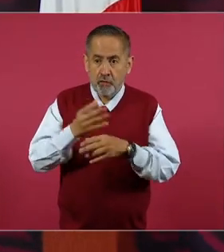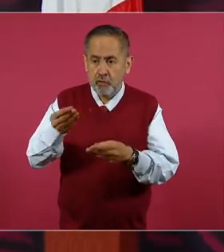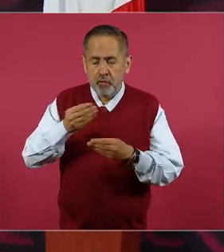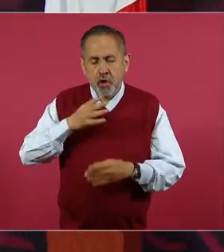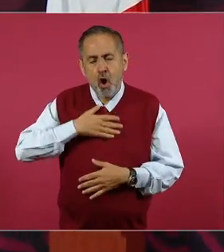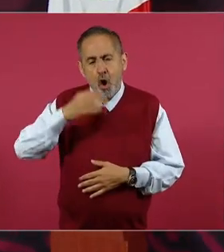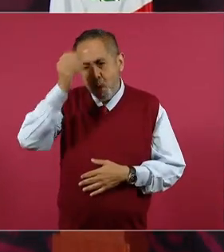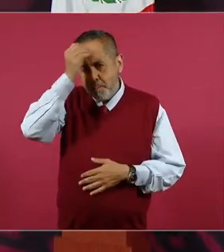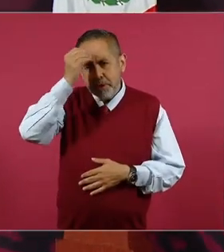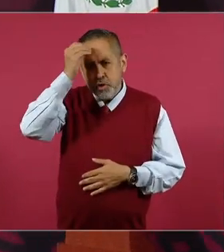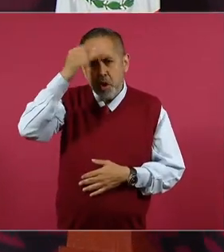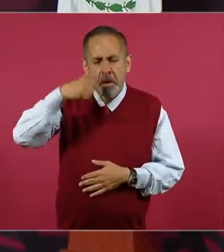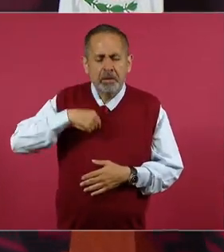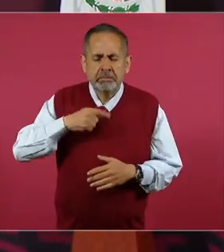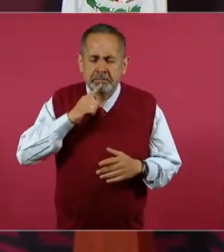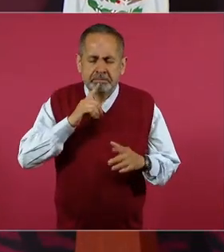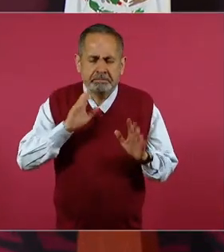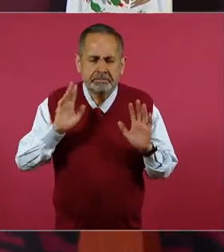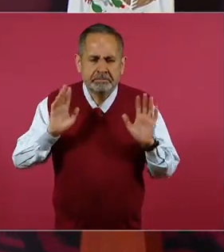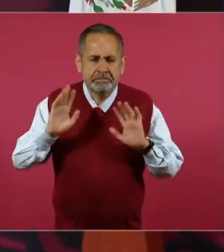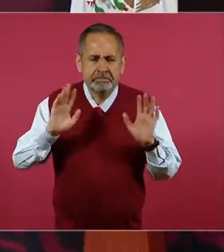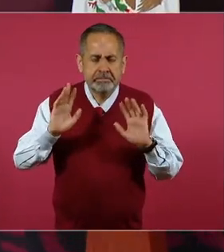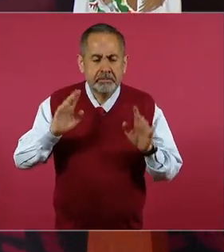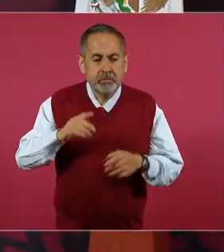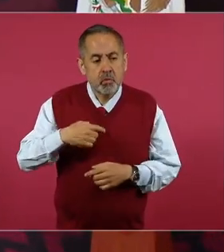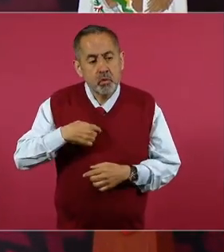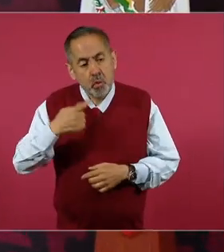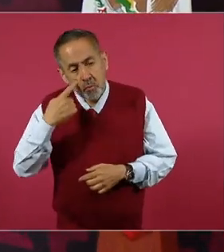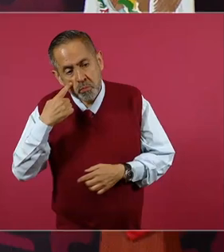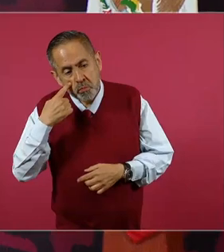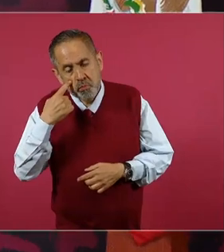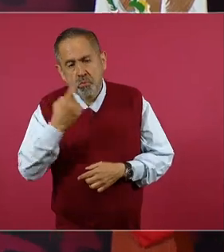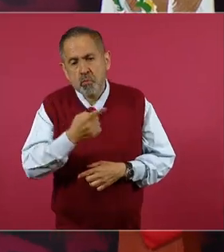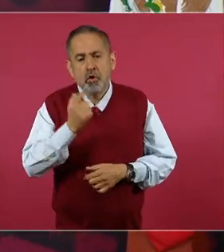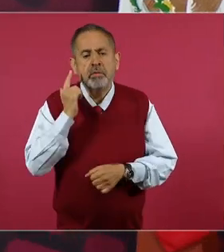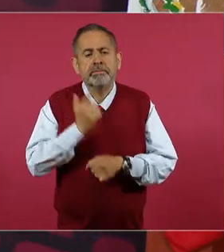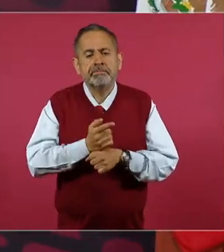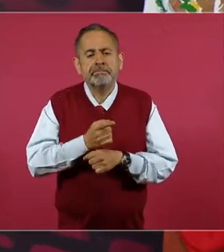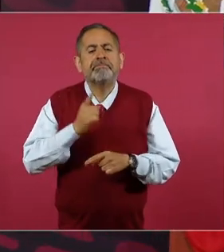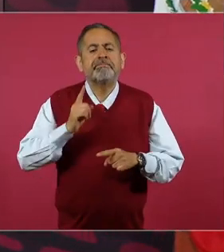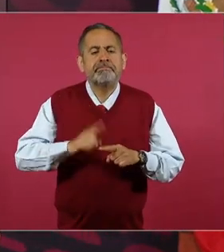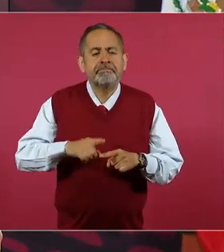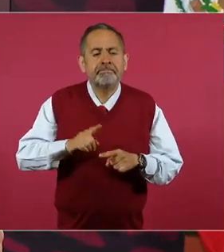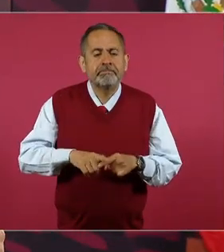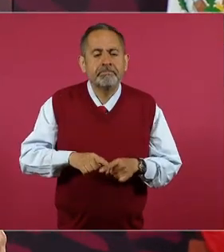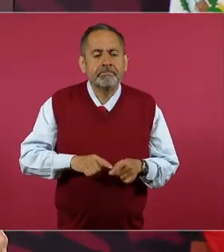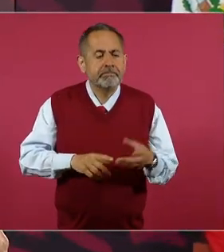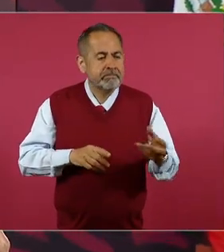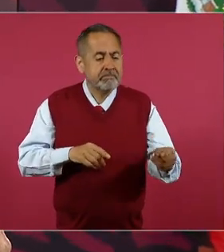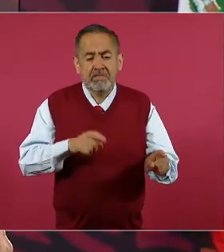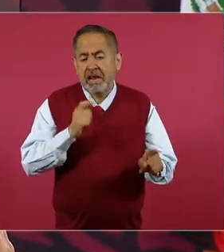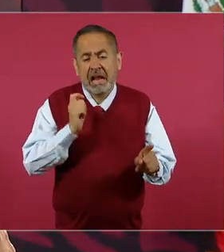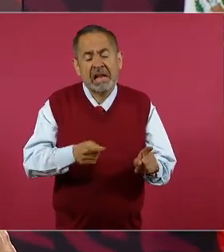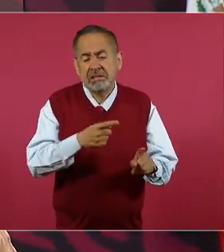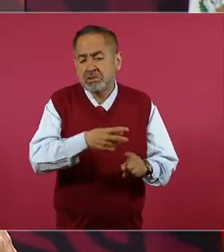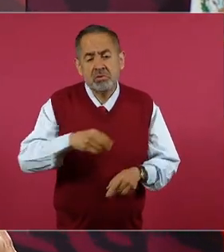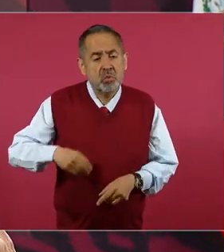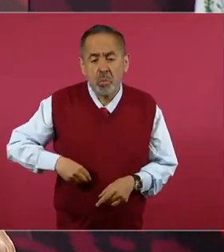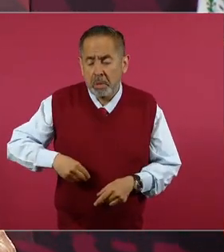opinión. Lo que sí se demuestra es que hay culpabilidad,